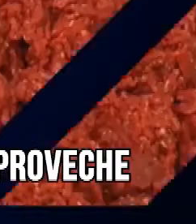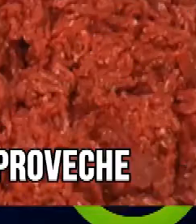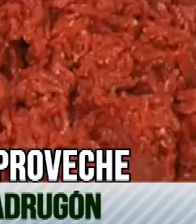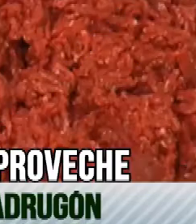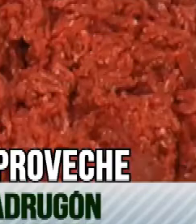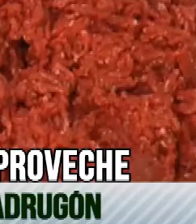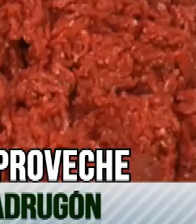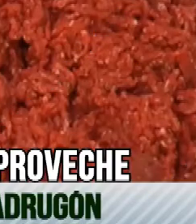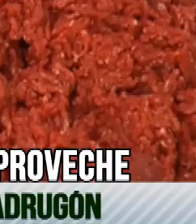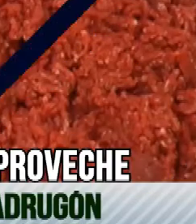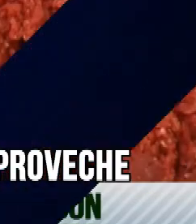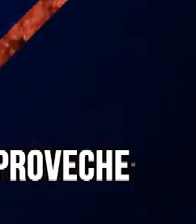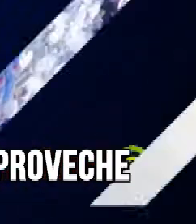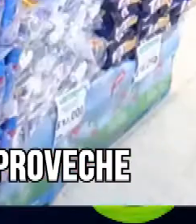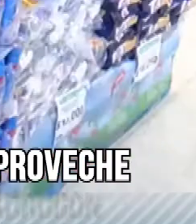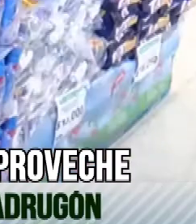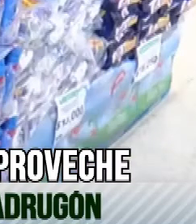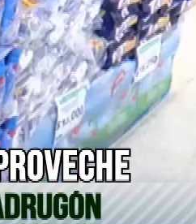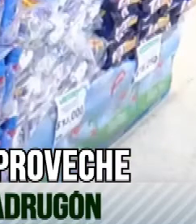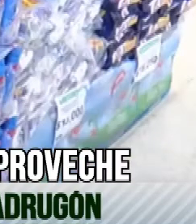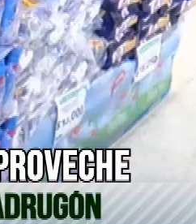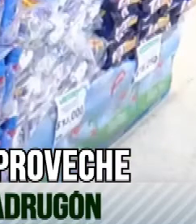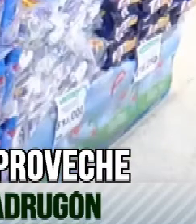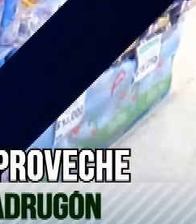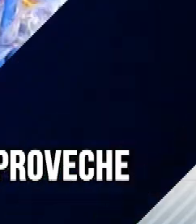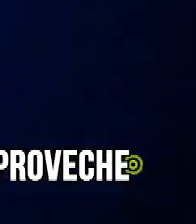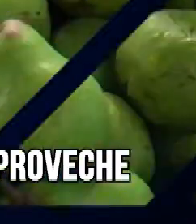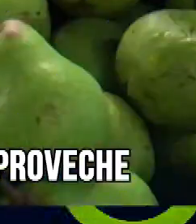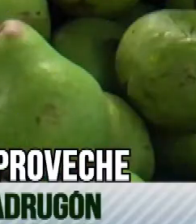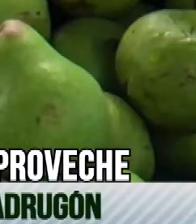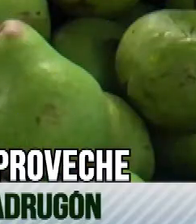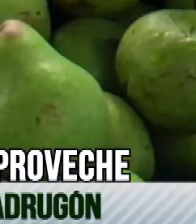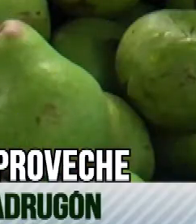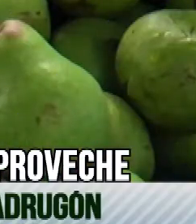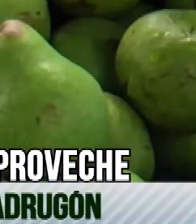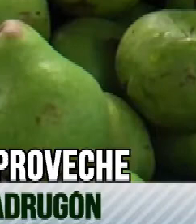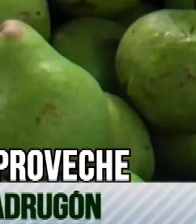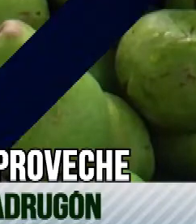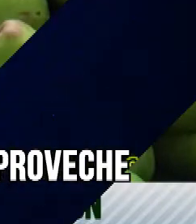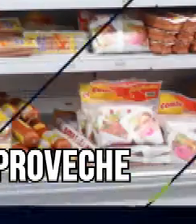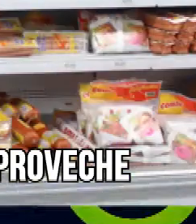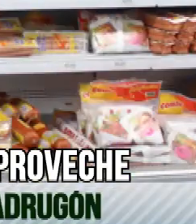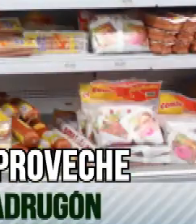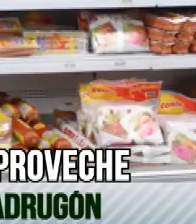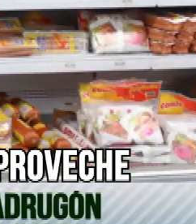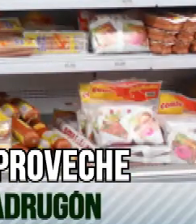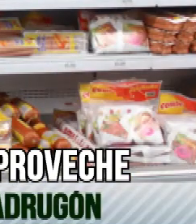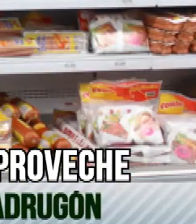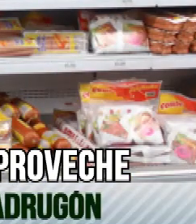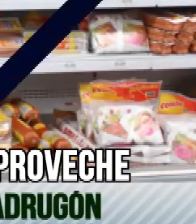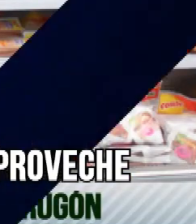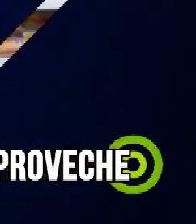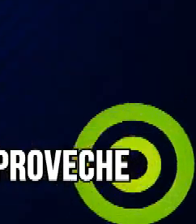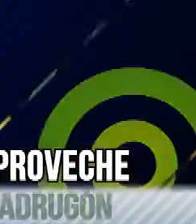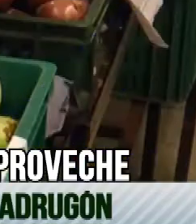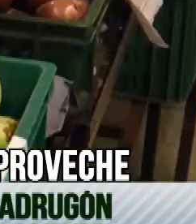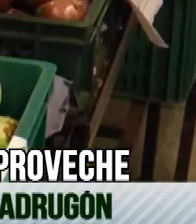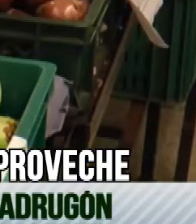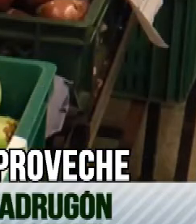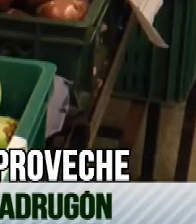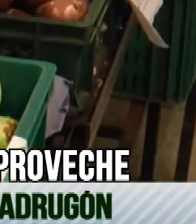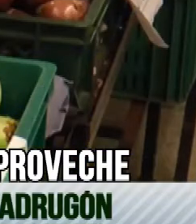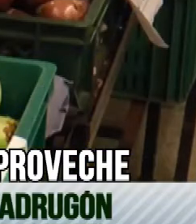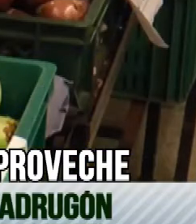martes 16 al 19 de mayo. Encuentre nuestros almacenes descuentos del 10 hasta el 50% de descuento y también aproveche de las actividades